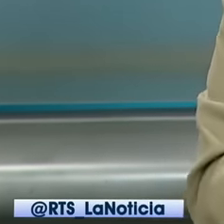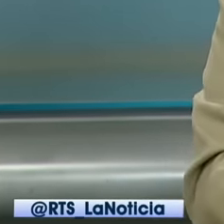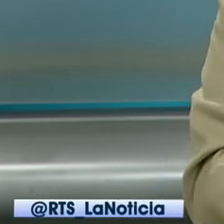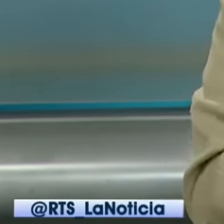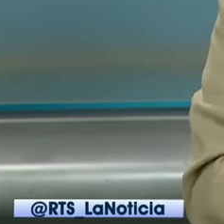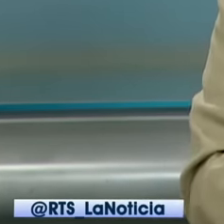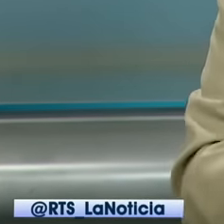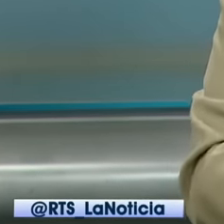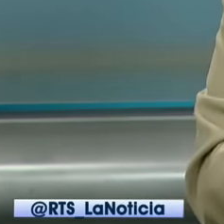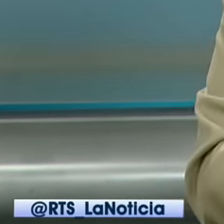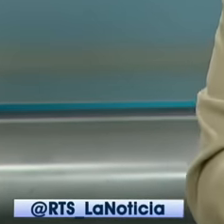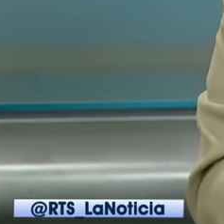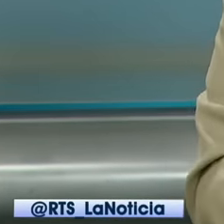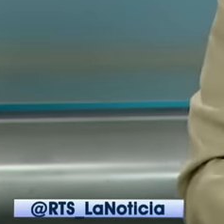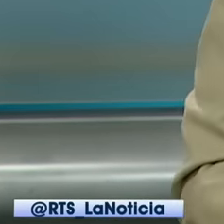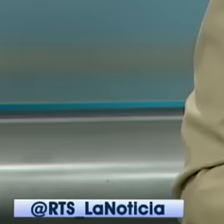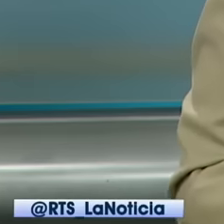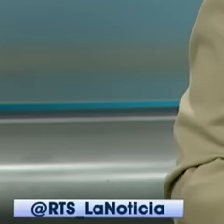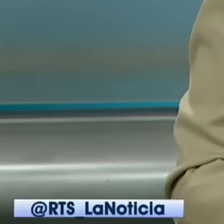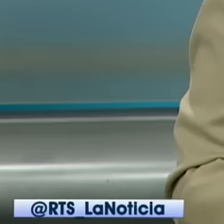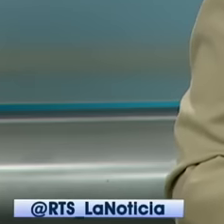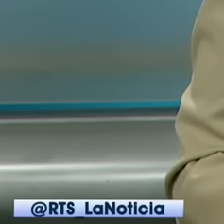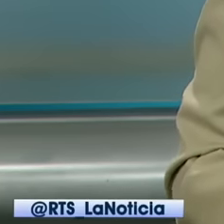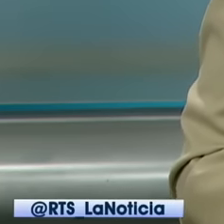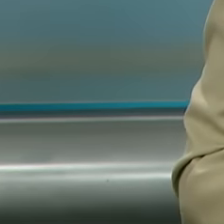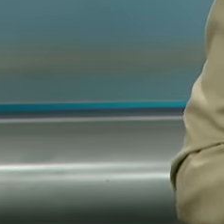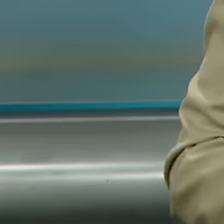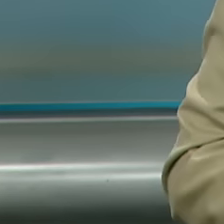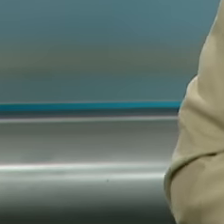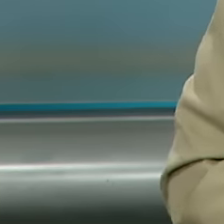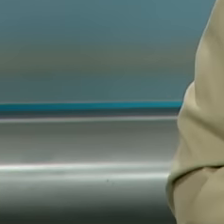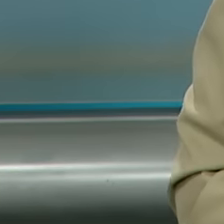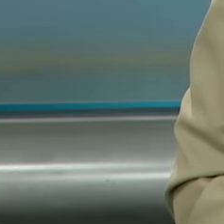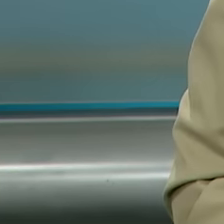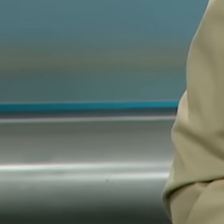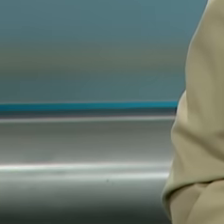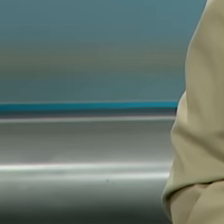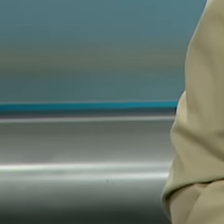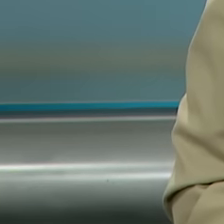permite, más luego estaremos nuevamente con ustedes informándolos. Por ahora,